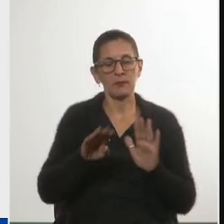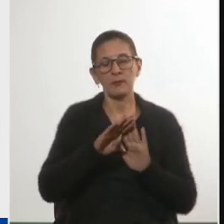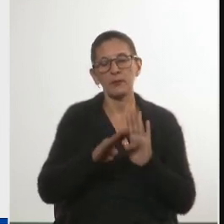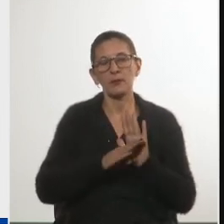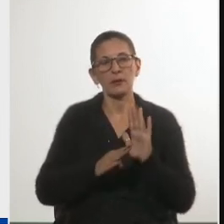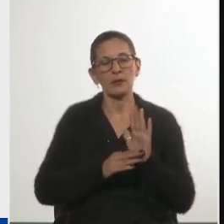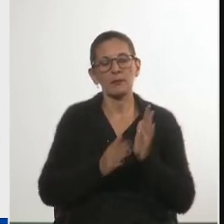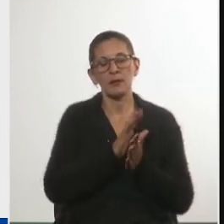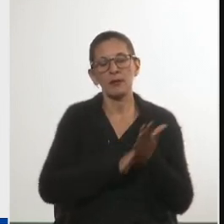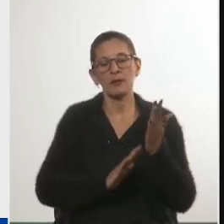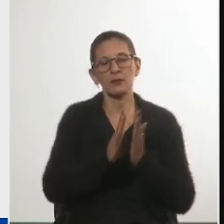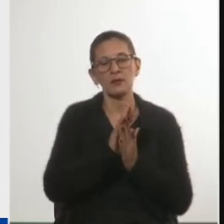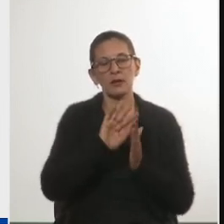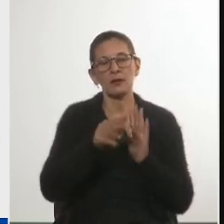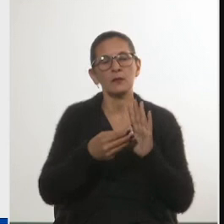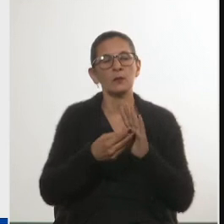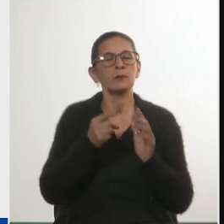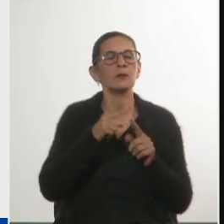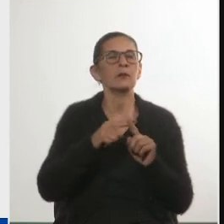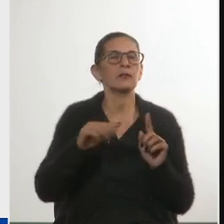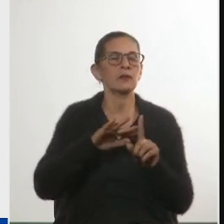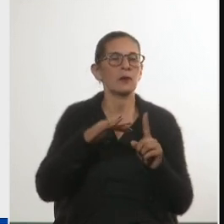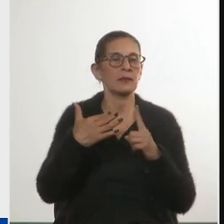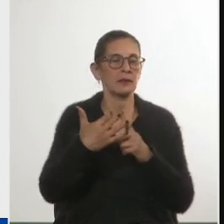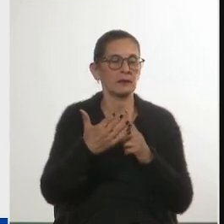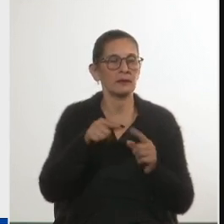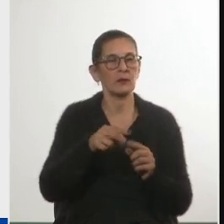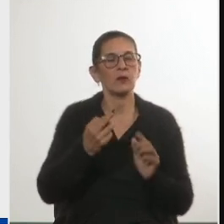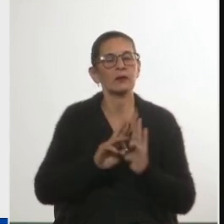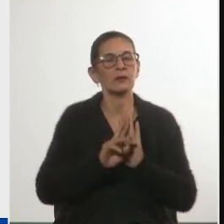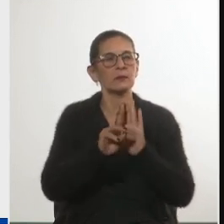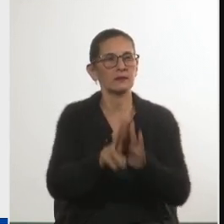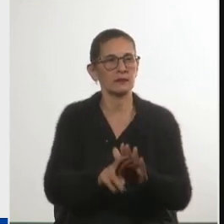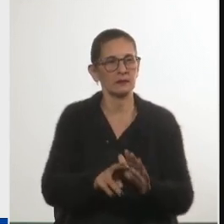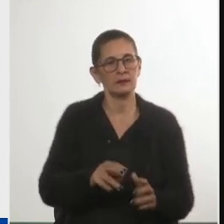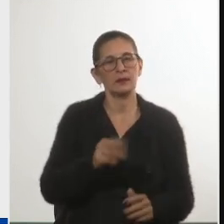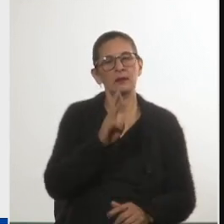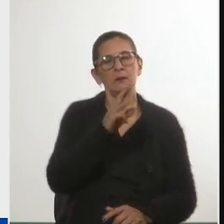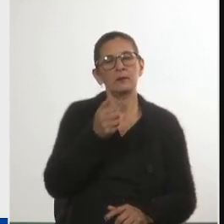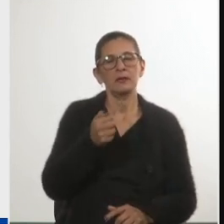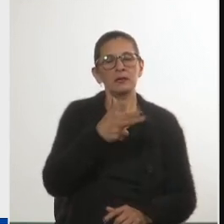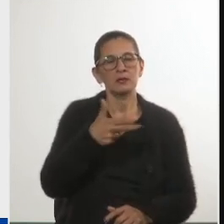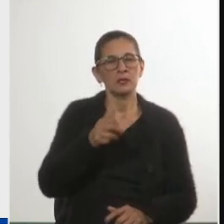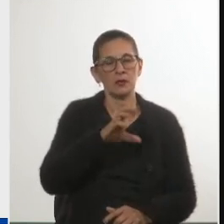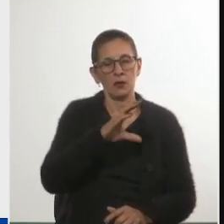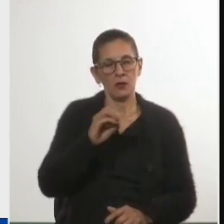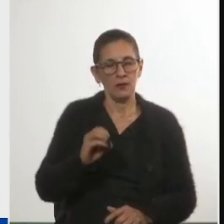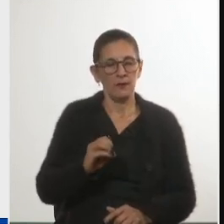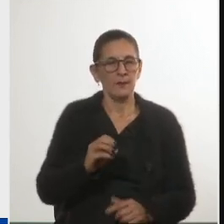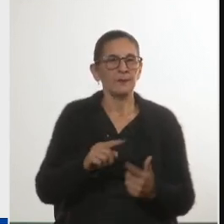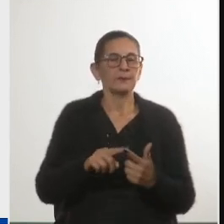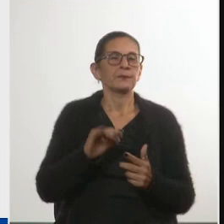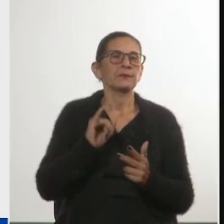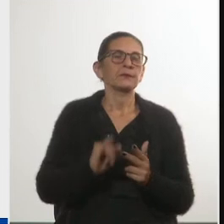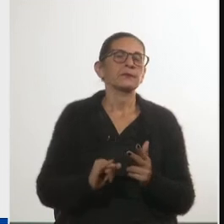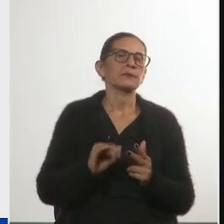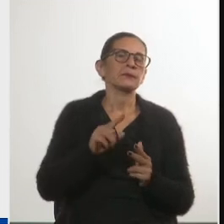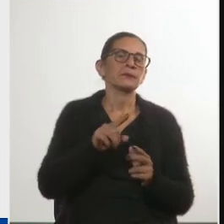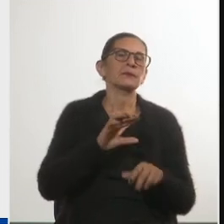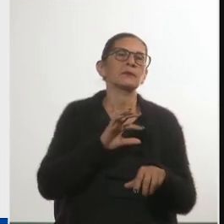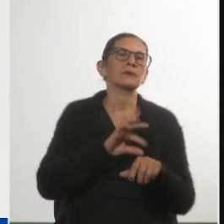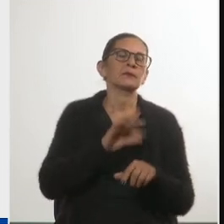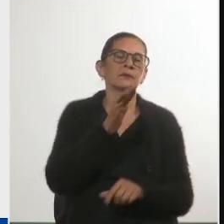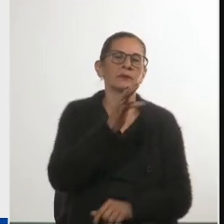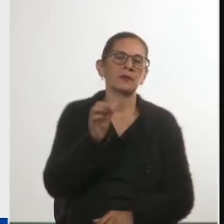Programa Nacional de las Naciones Unidas para el Medio Ambiente, con su representante Alberto Pacheco Capella y el